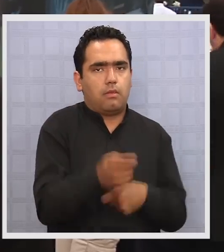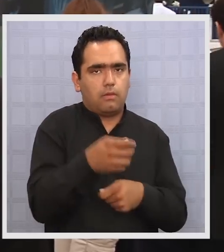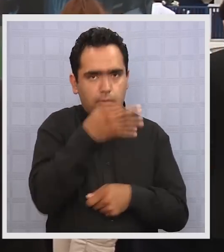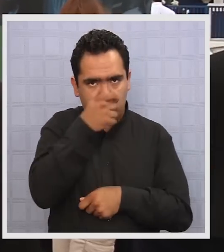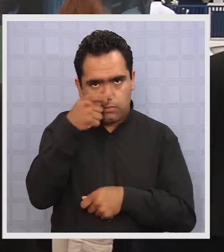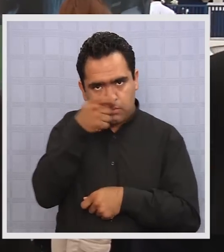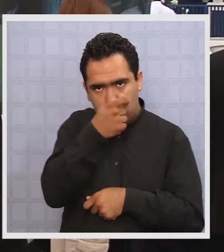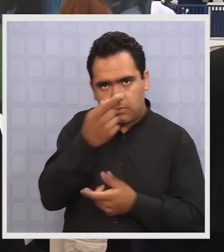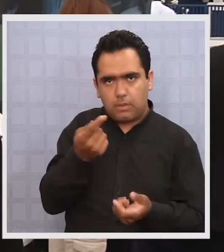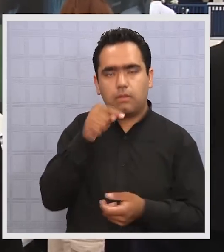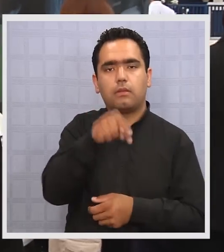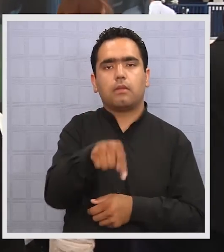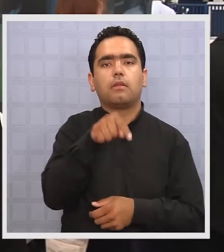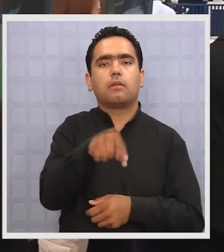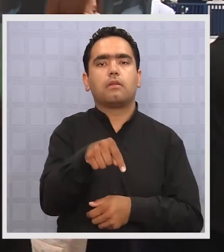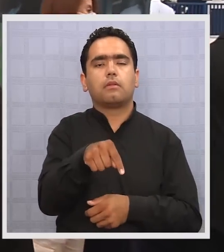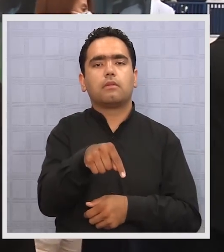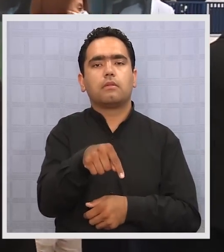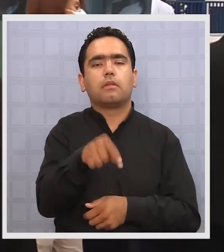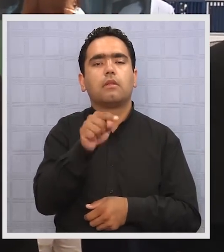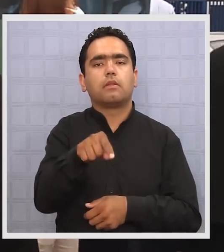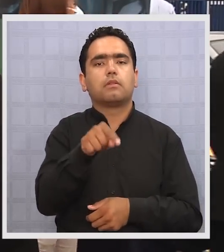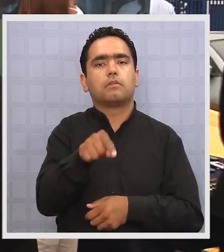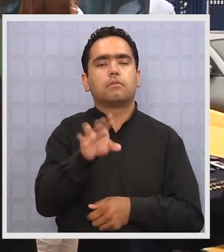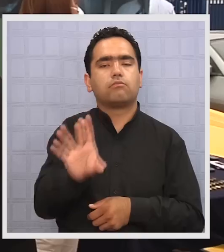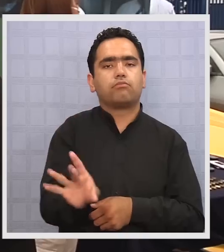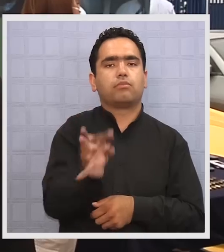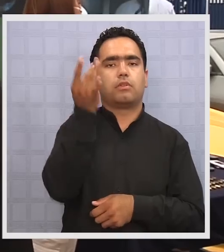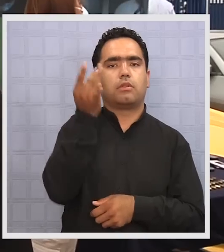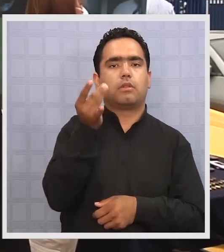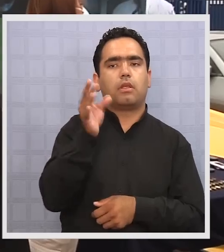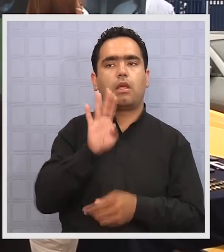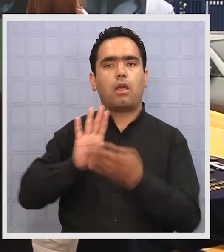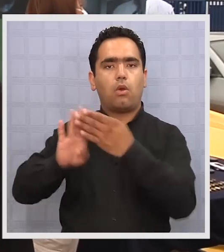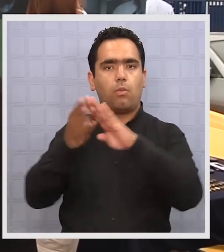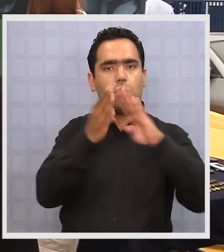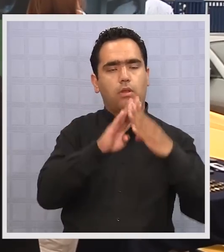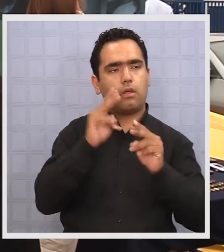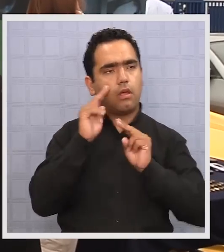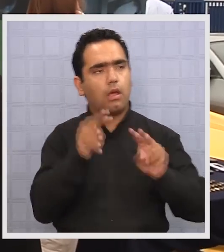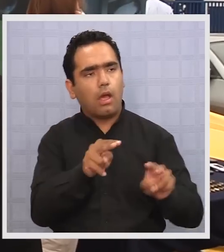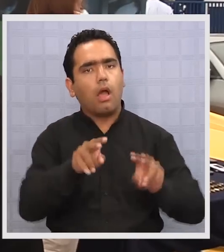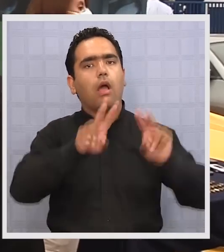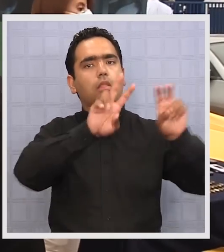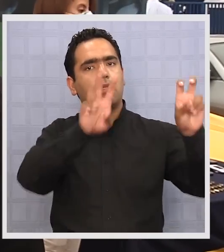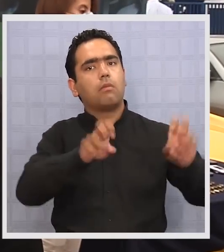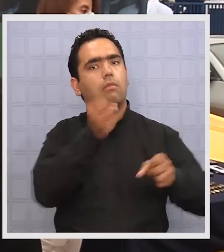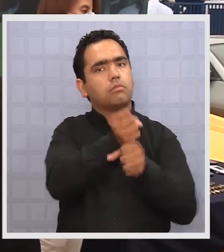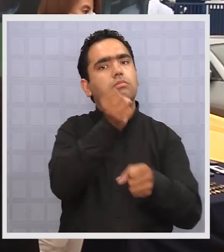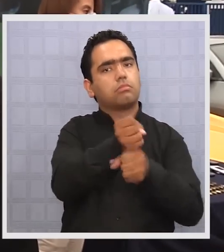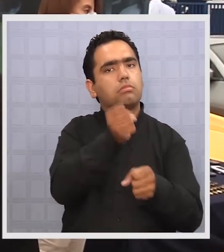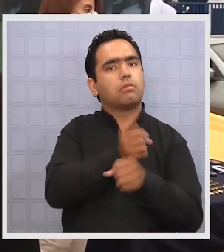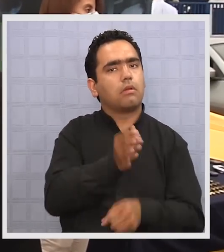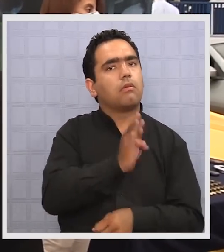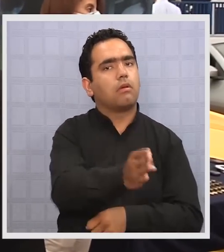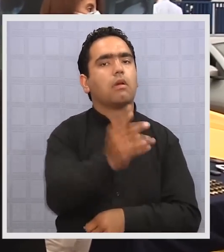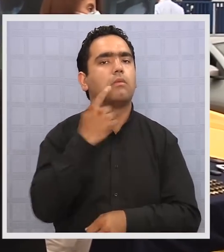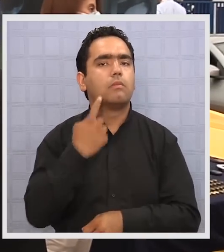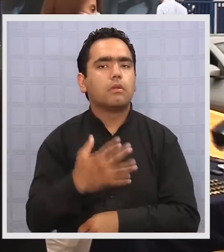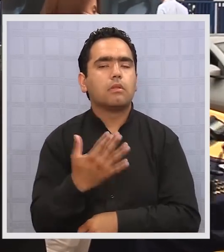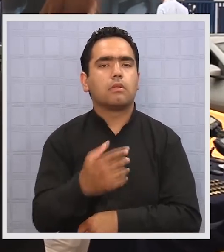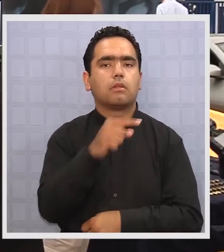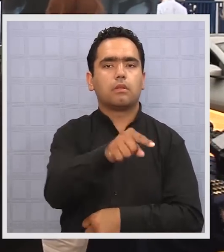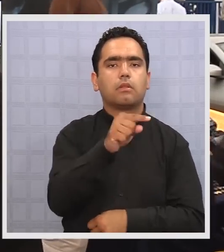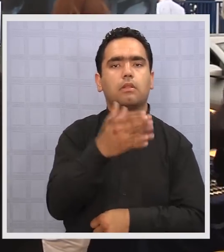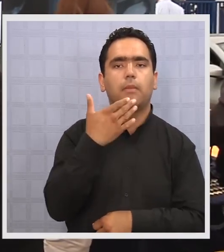de alguna manera pone o da cuenta a la comunidad que efectivamente se está trabajando en este tema, que es un tema importante, y